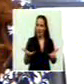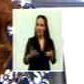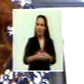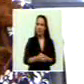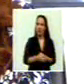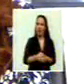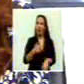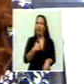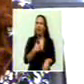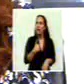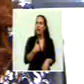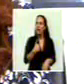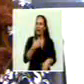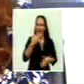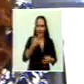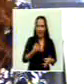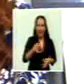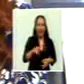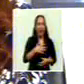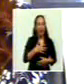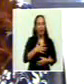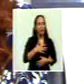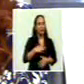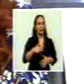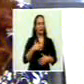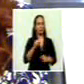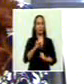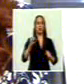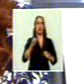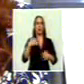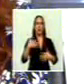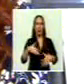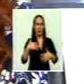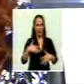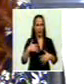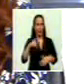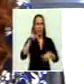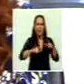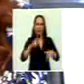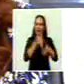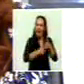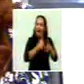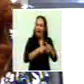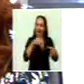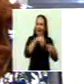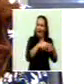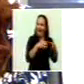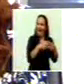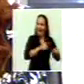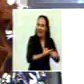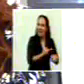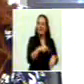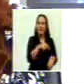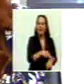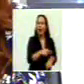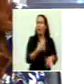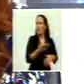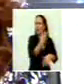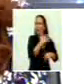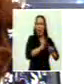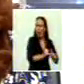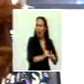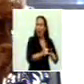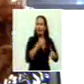Y realmente fue muy... muy conmocionante, porque para quienes militábamos y para quienes, además de militar desde muy jóvenes,